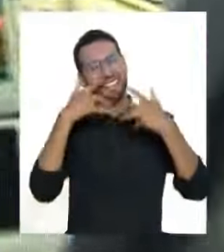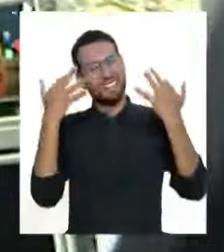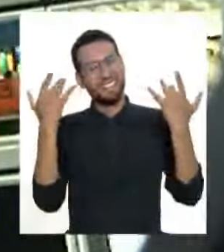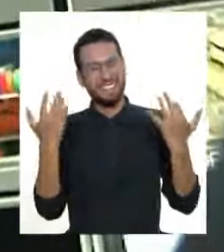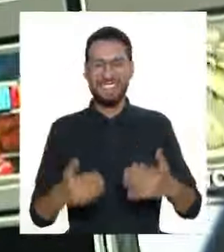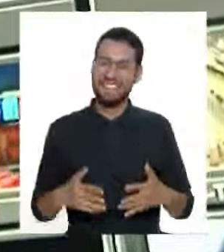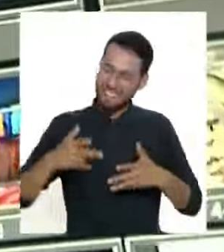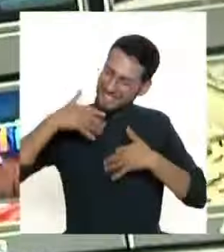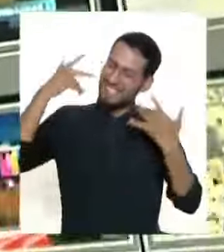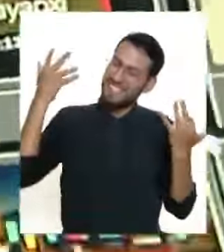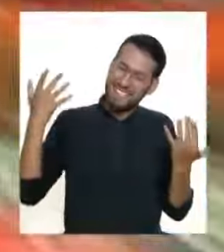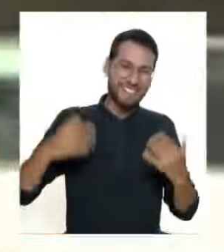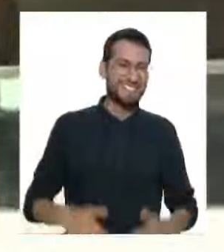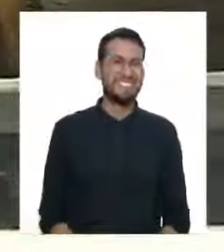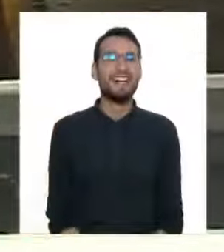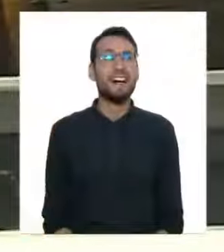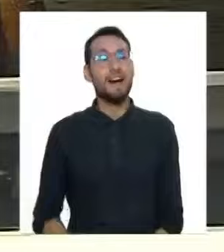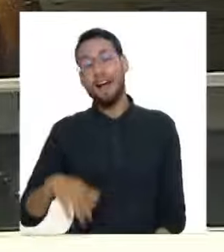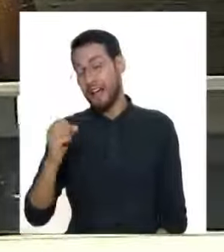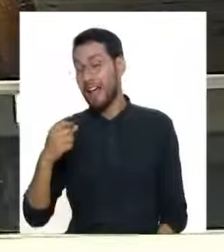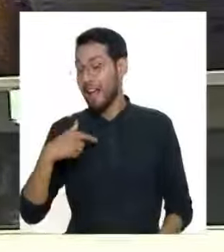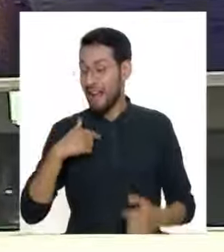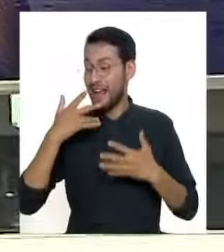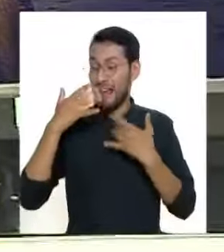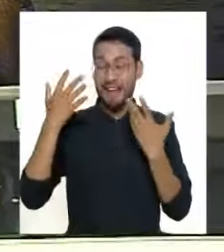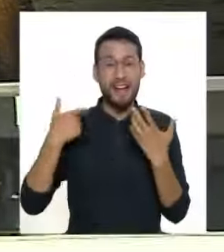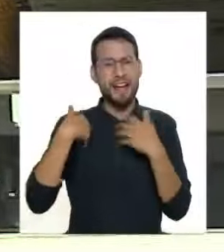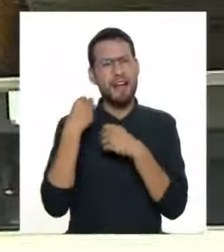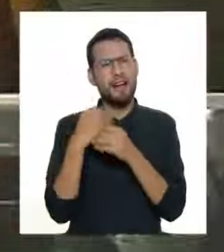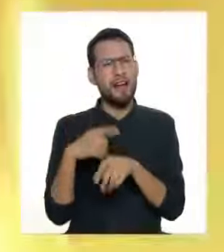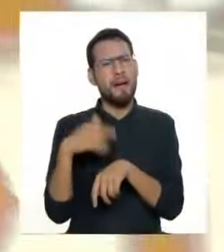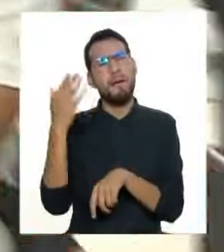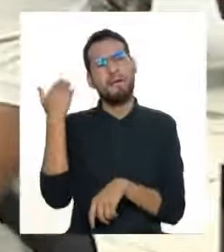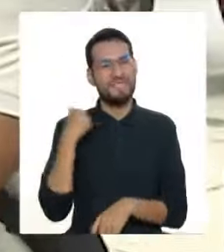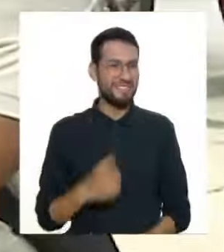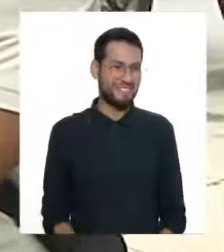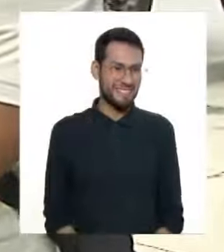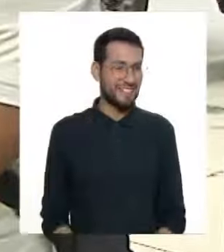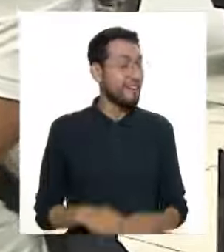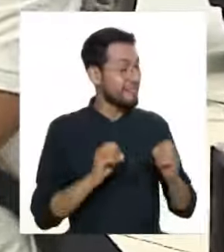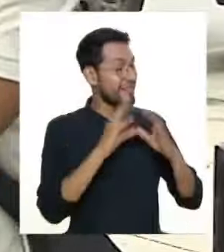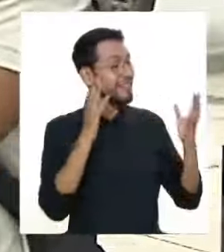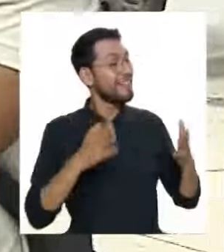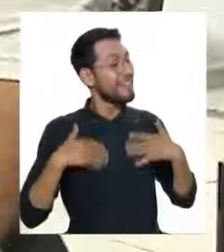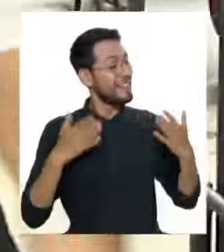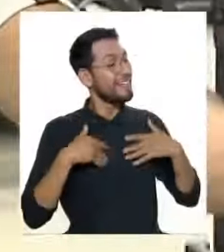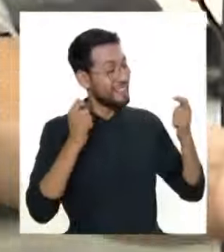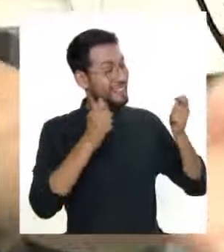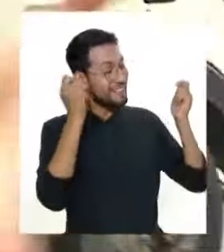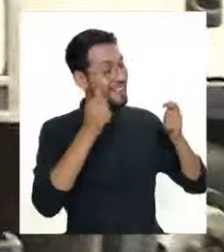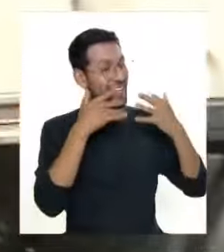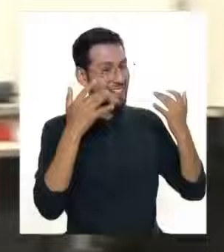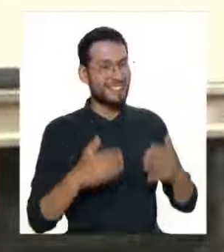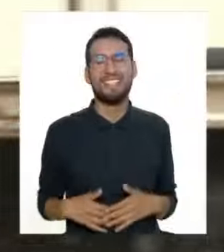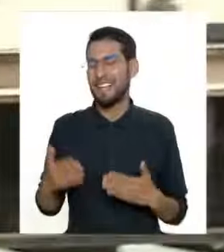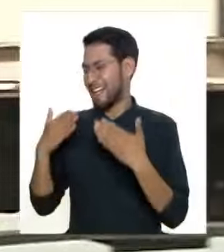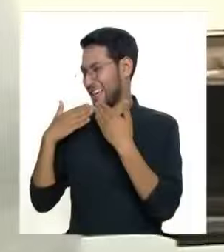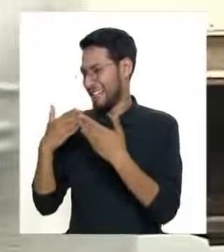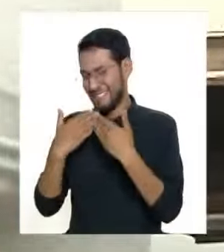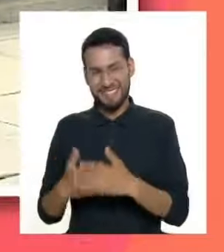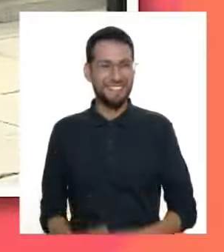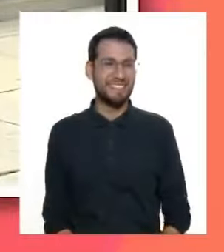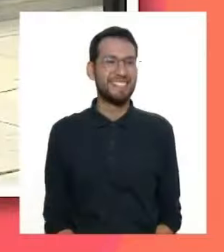Felicidad, felicidad, yo la perdí un año atrás. Feliz Día de la Felicidad. Muchas gracias.